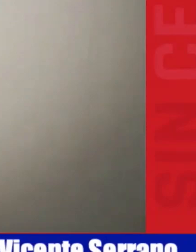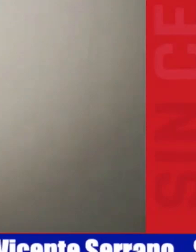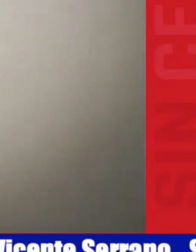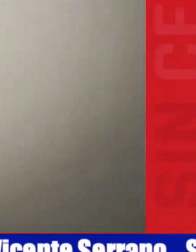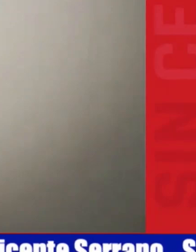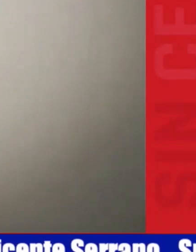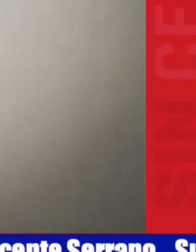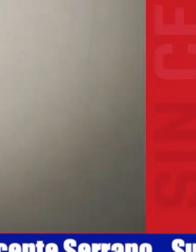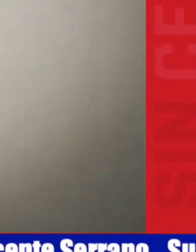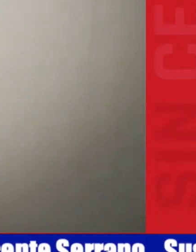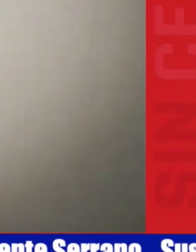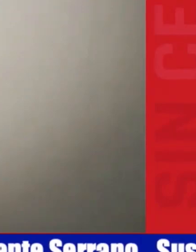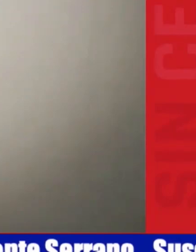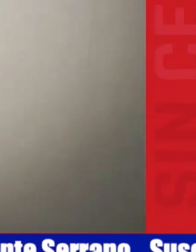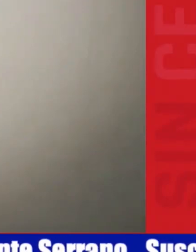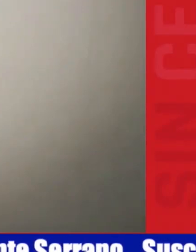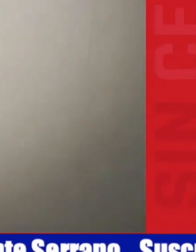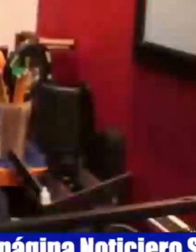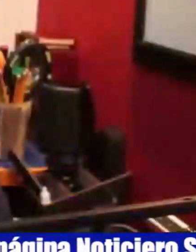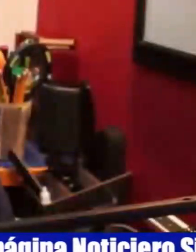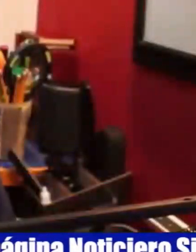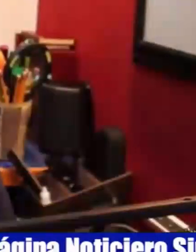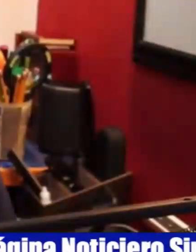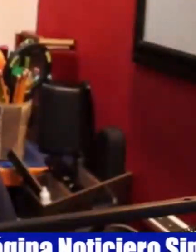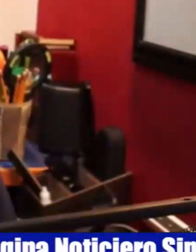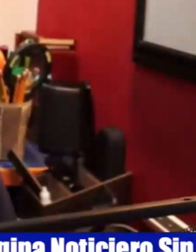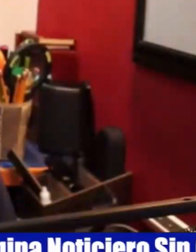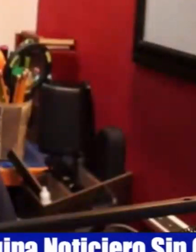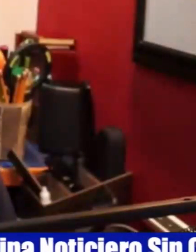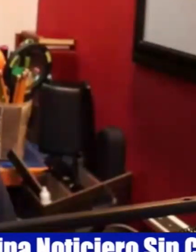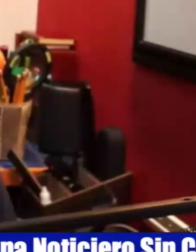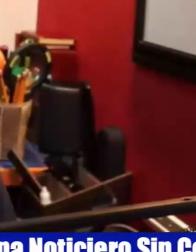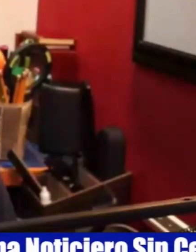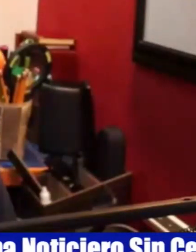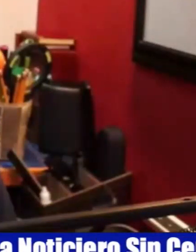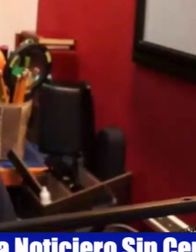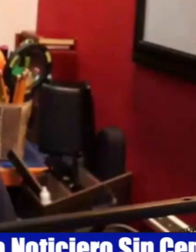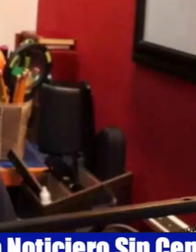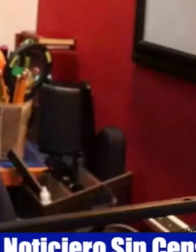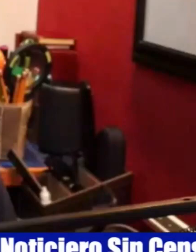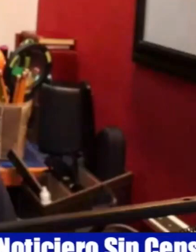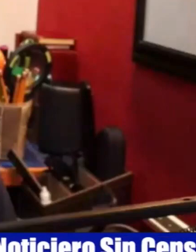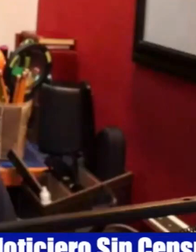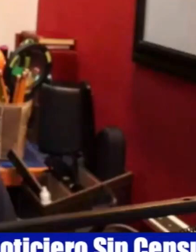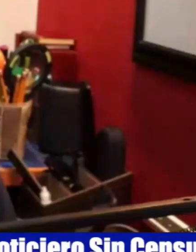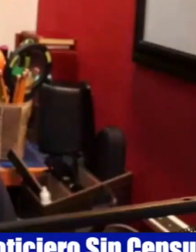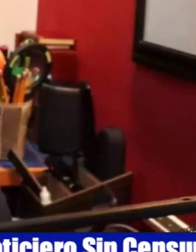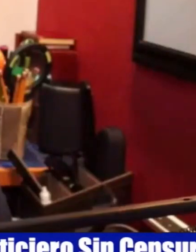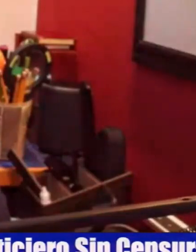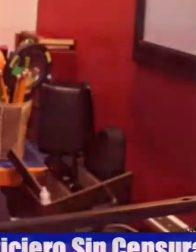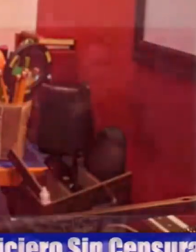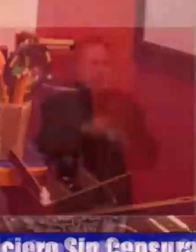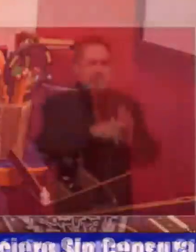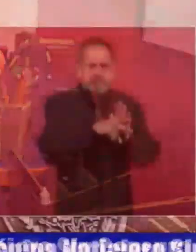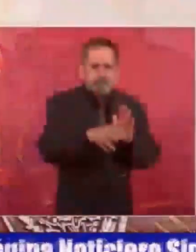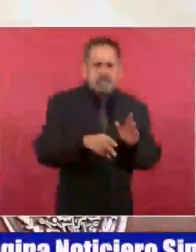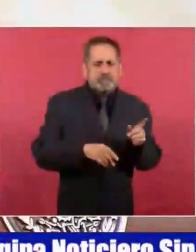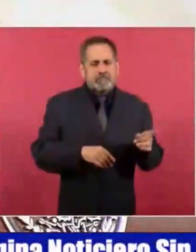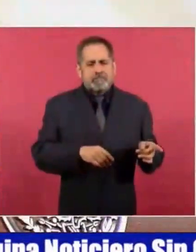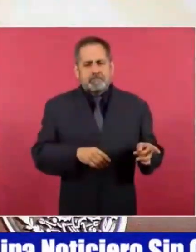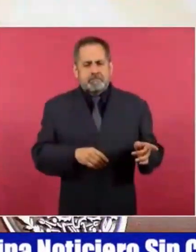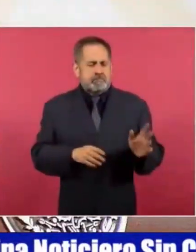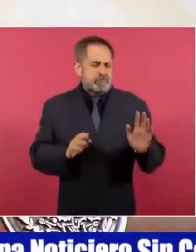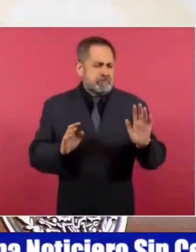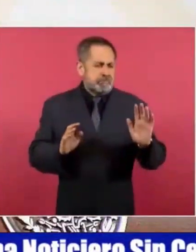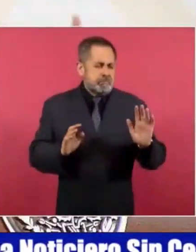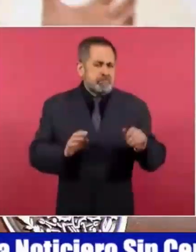Serrano no tiene como padrino a López Obrador, aunque muchos quisieran verlo así. Yo nunca en mi vida